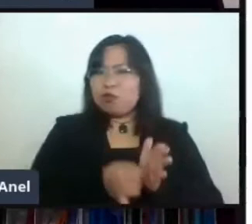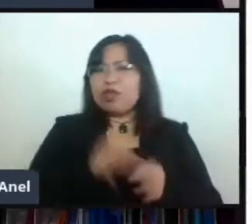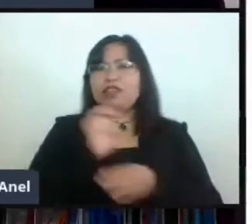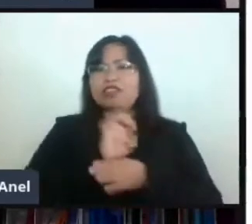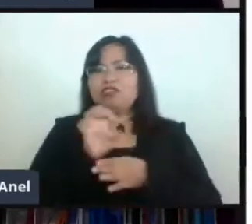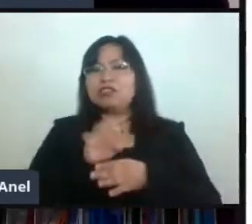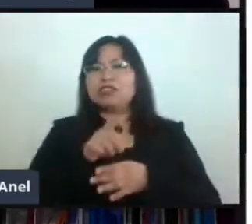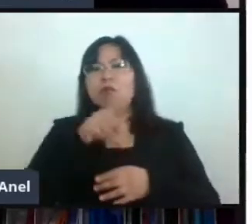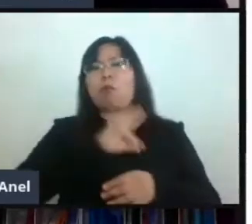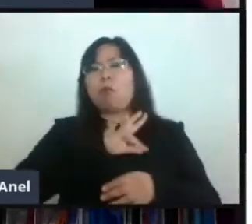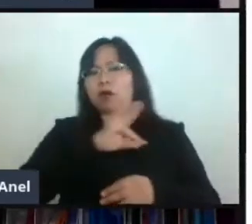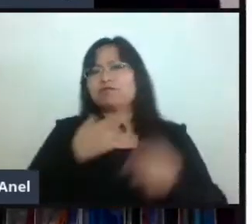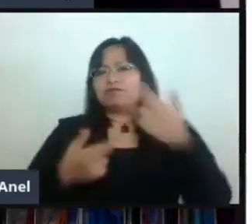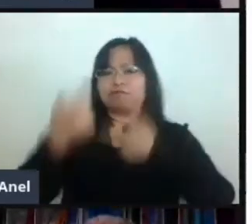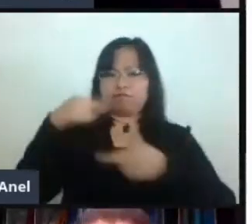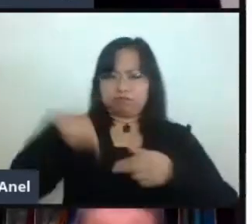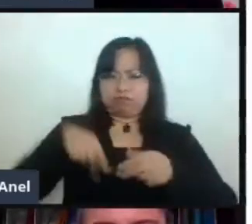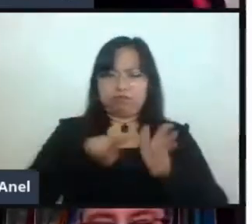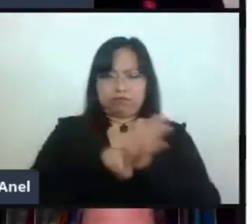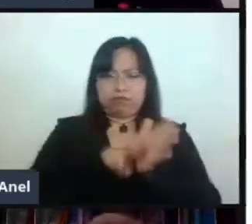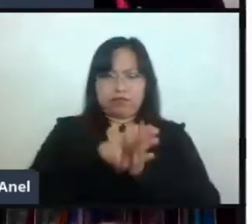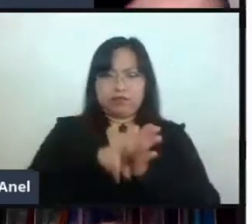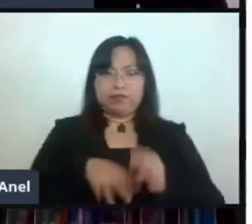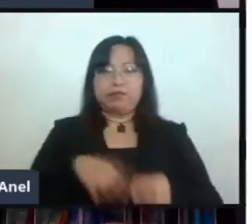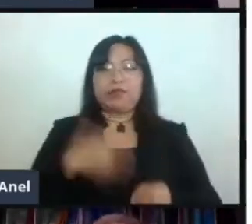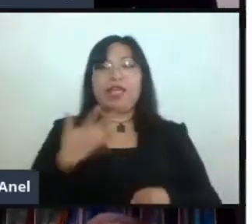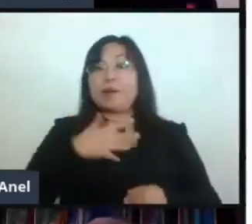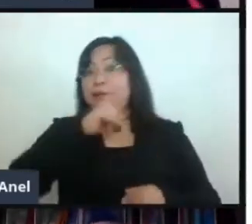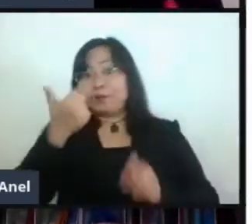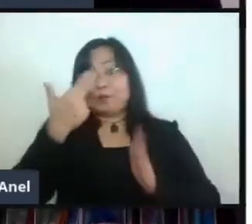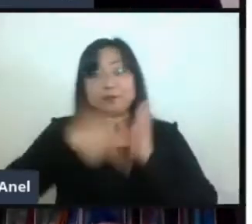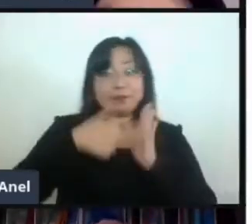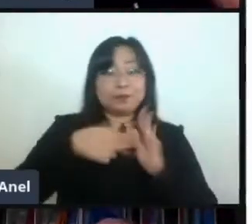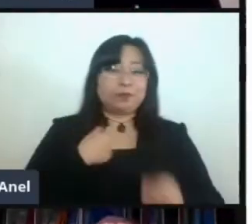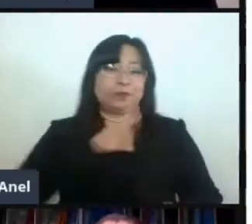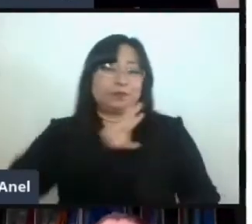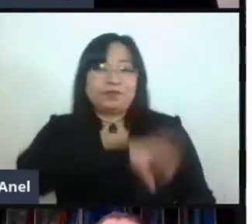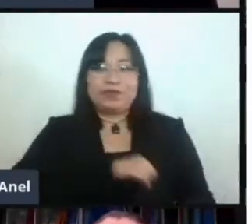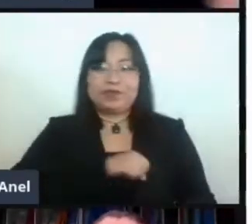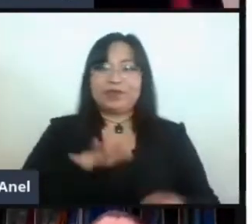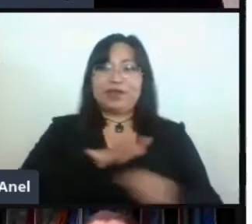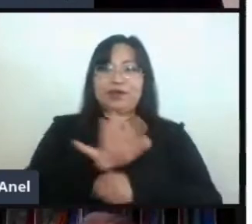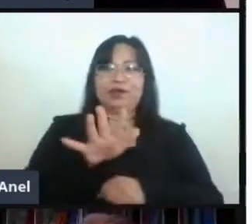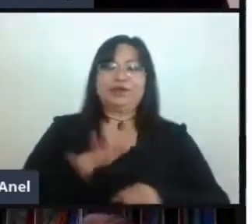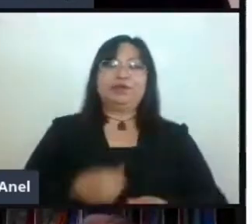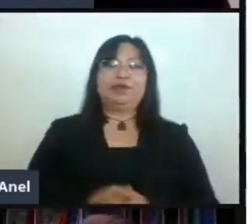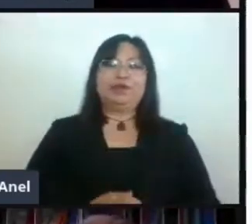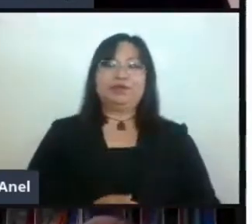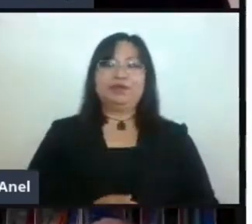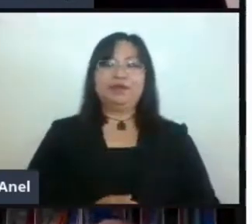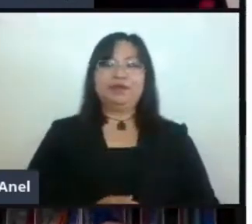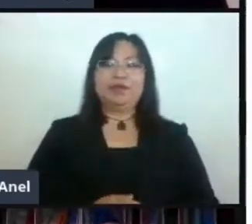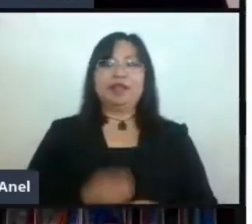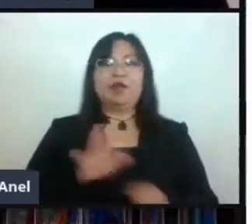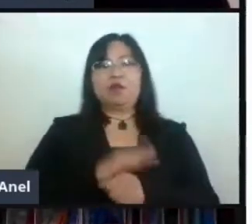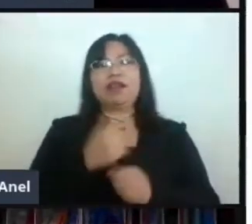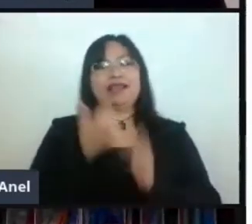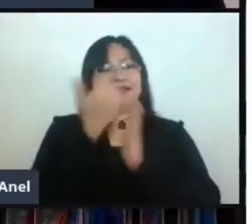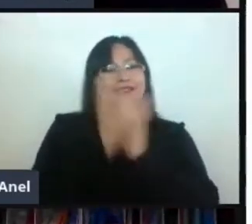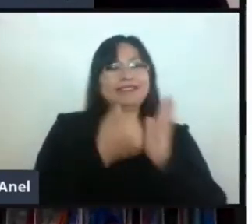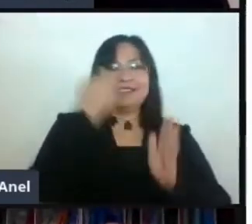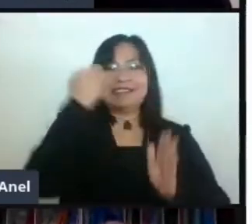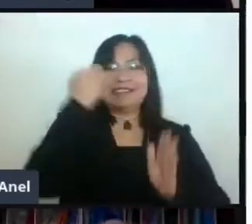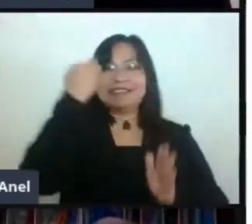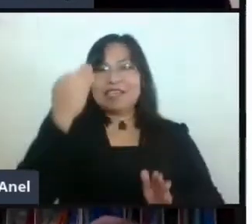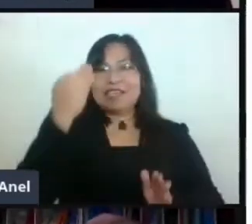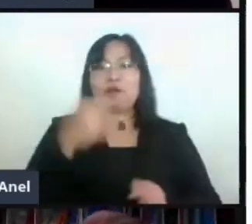herramienta que en lo personal a mí me encanta porque reduce muchísimo tiempo, simplifica muchos procesos y es formularios, Ale. A